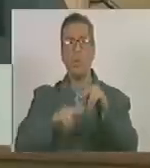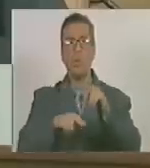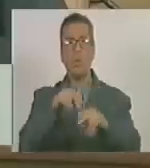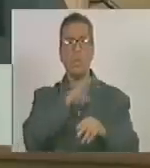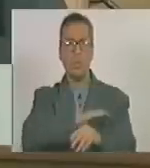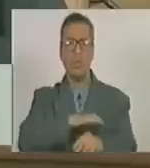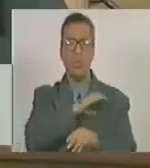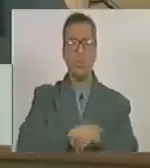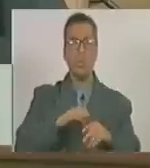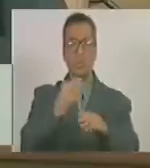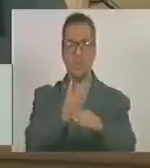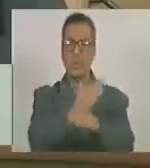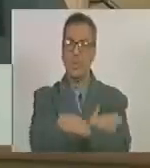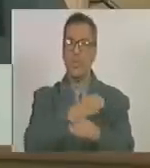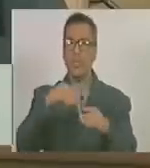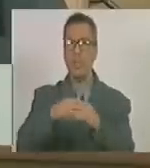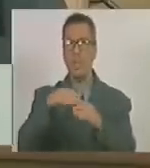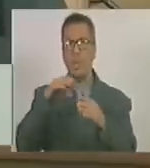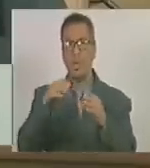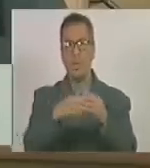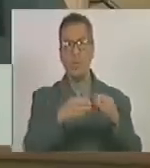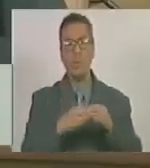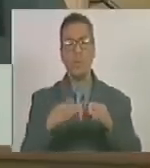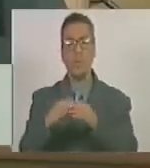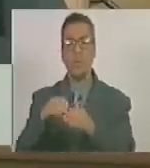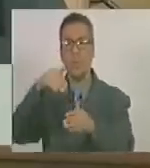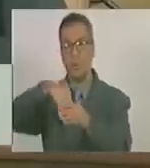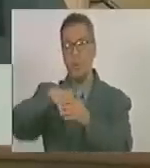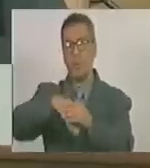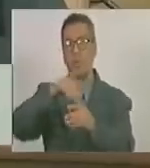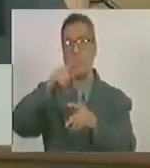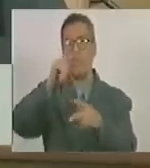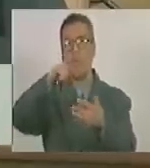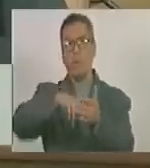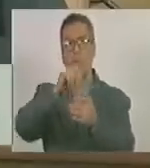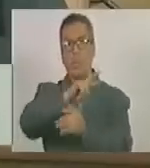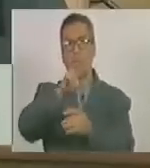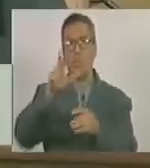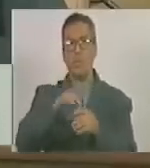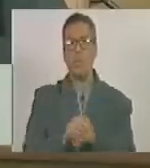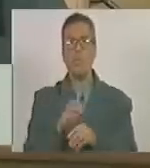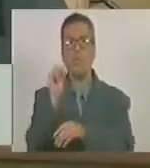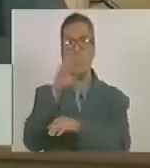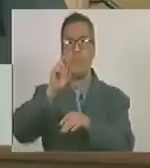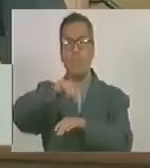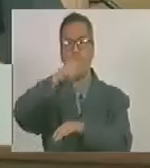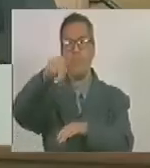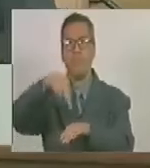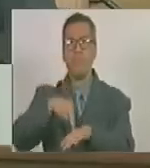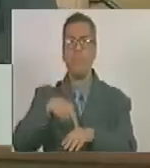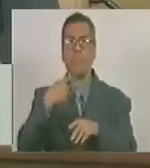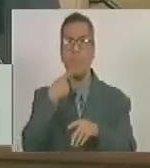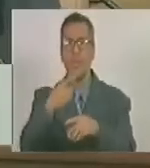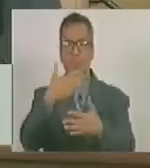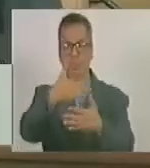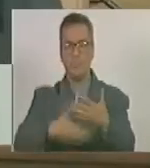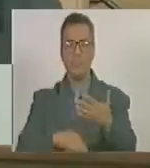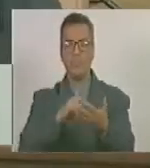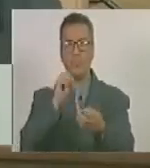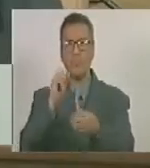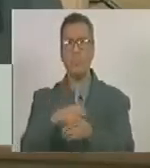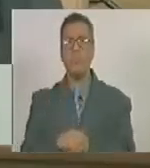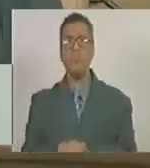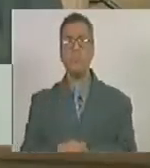de la Comisión Preliminar del Comité de Postulaciones Electorales 2023 de la Asamblea Nacional, indicados en lista